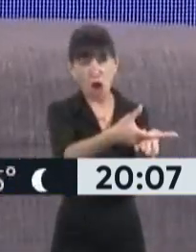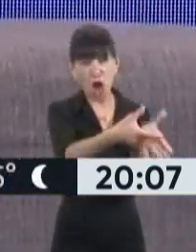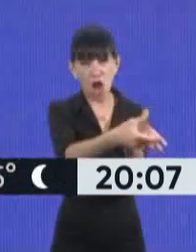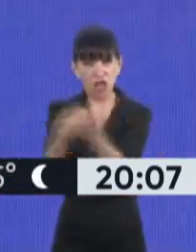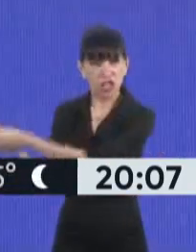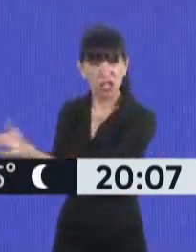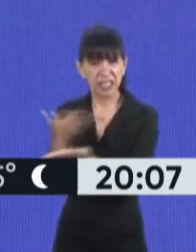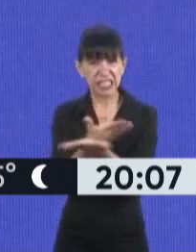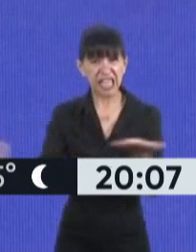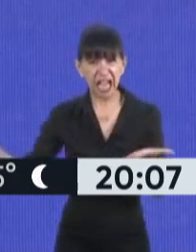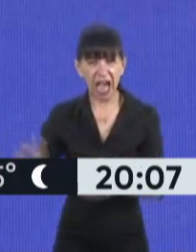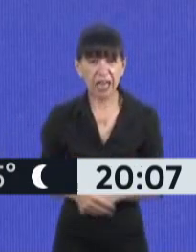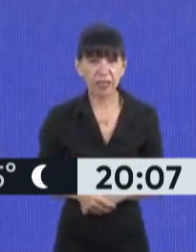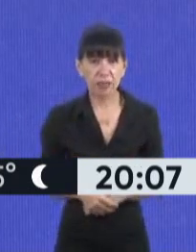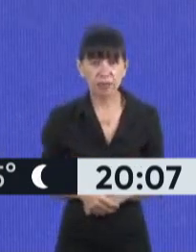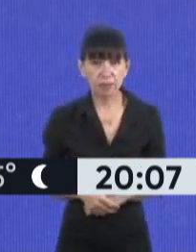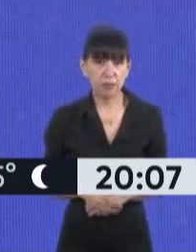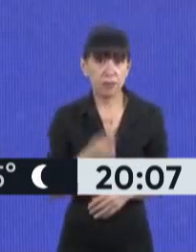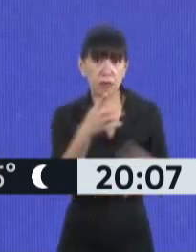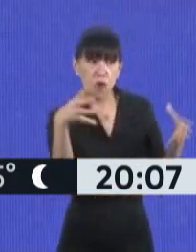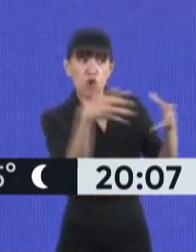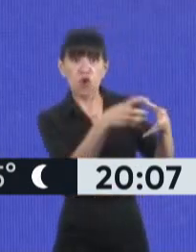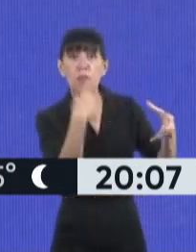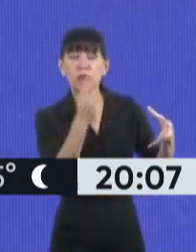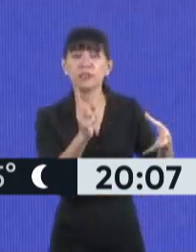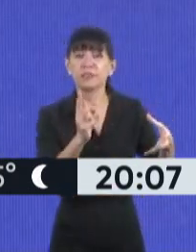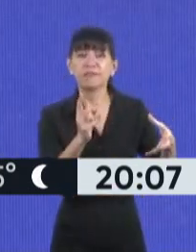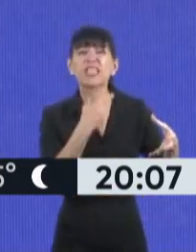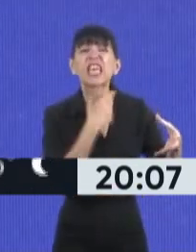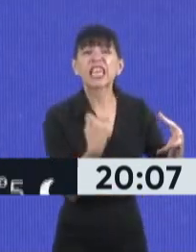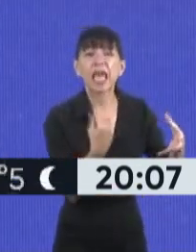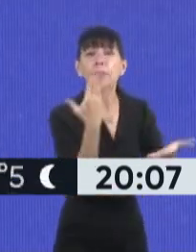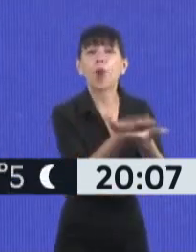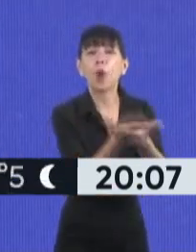¿Qué es lo que nos proponen? Retroceder en los derechos que los argentinos tenemos.